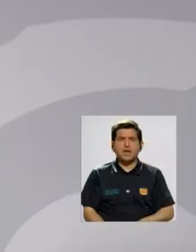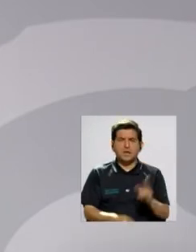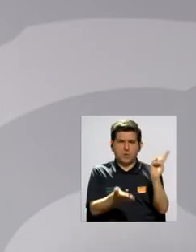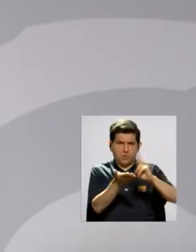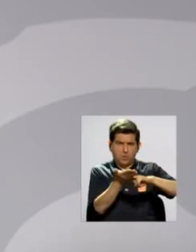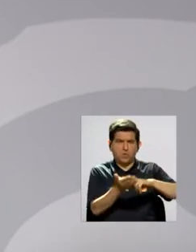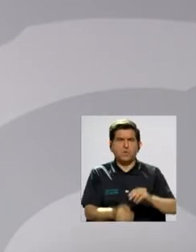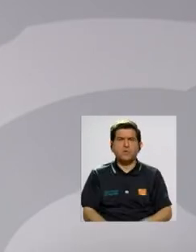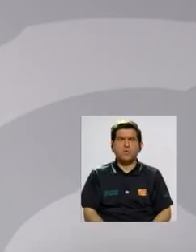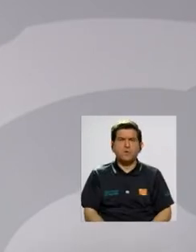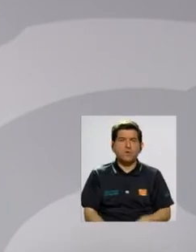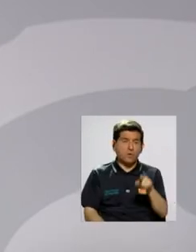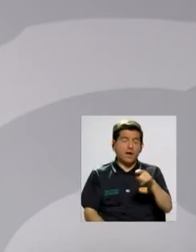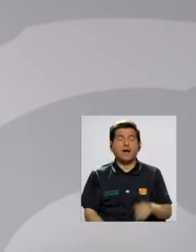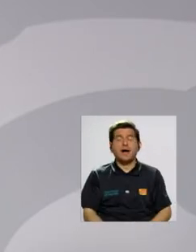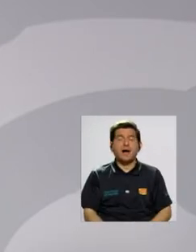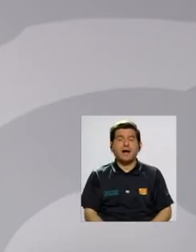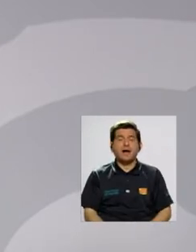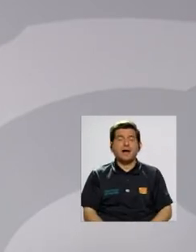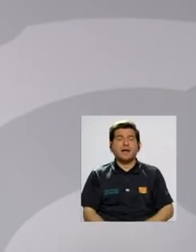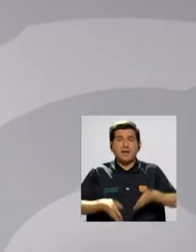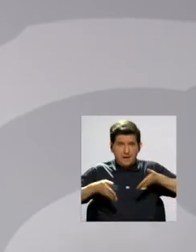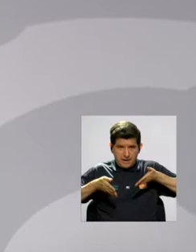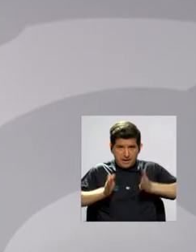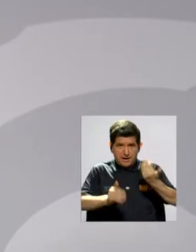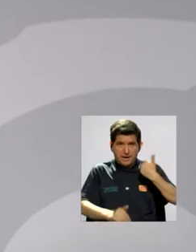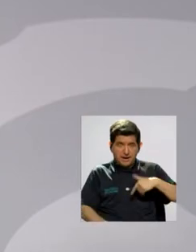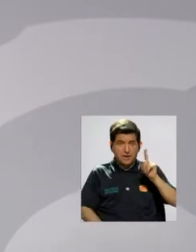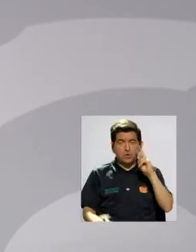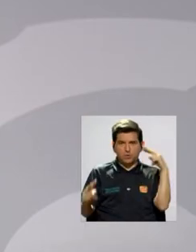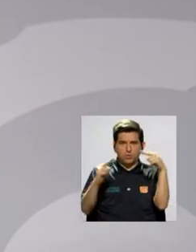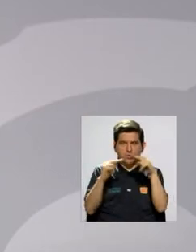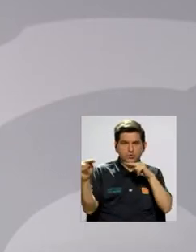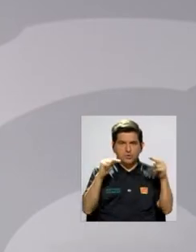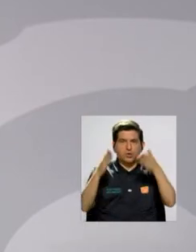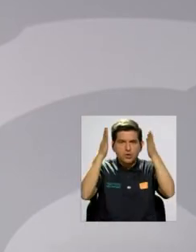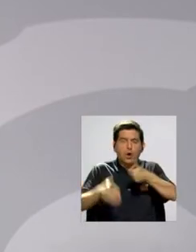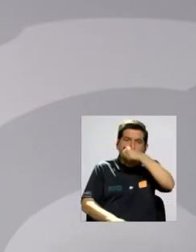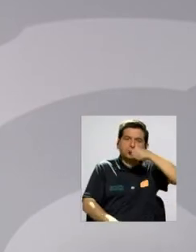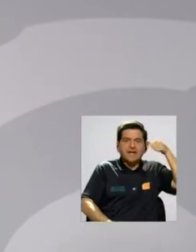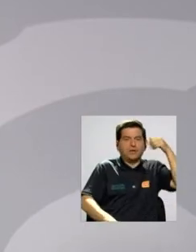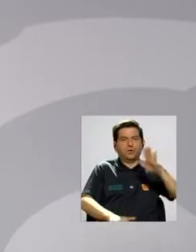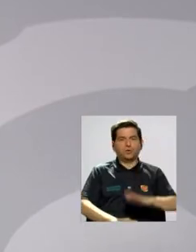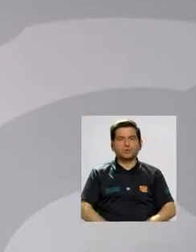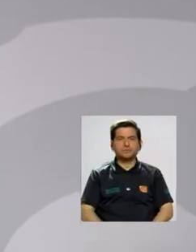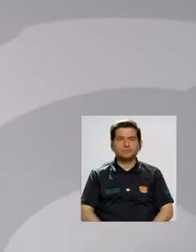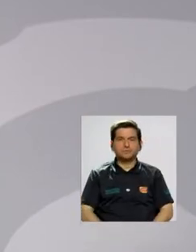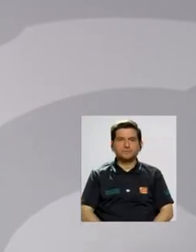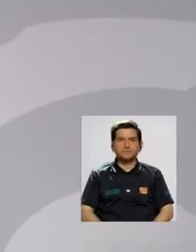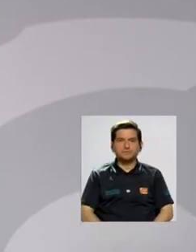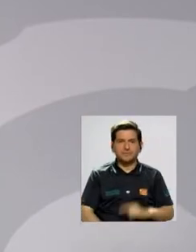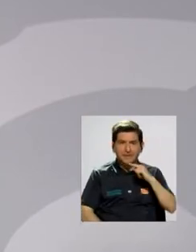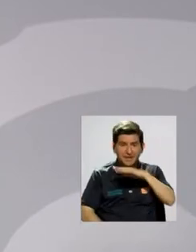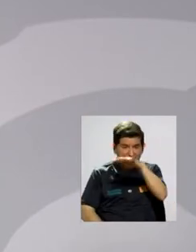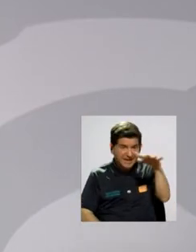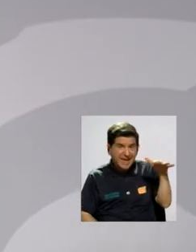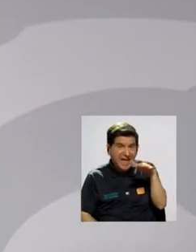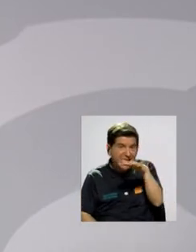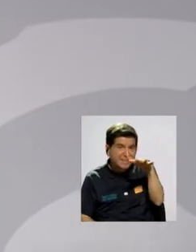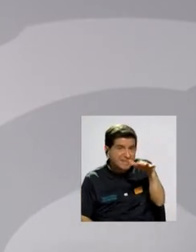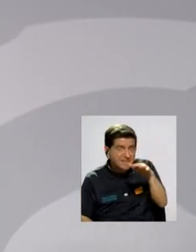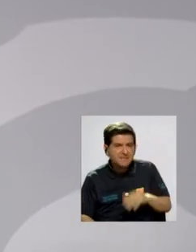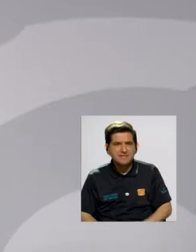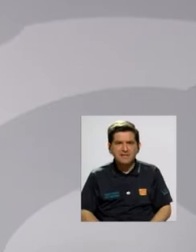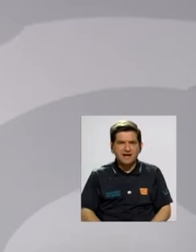era nada más y nada menos que el hijo de un conocido narcotraficante? O sea, la realidad es que